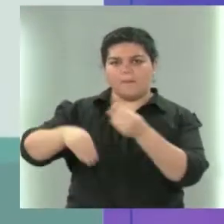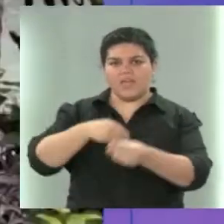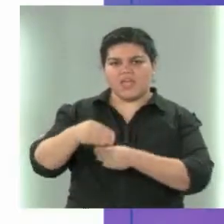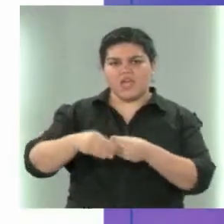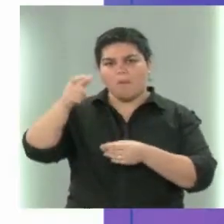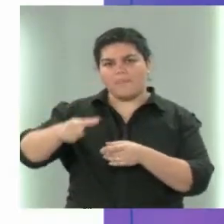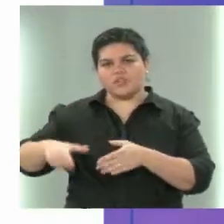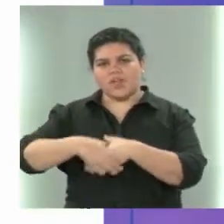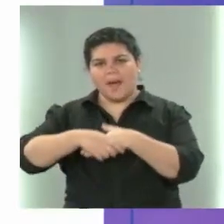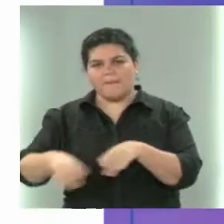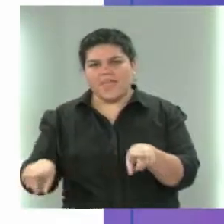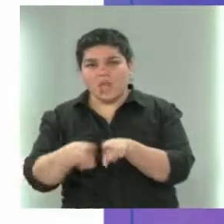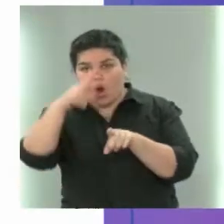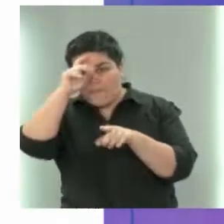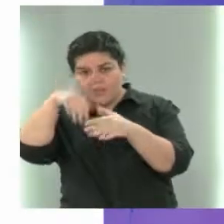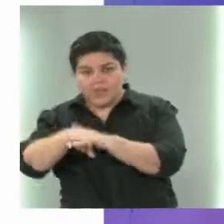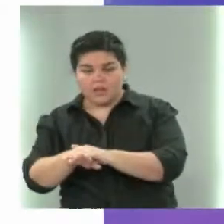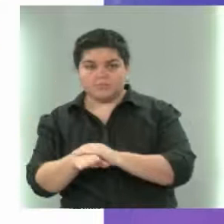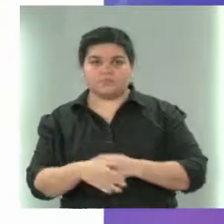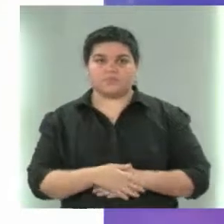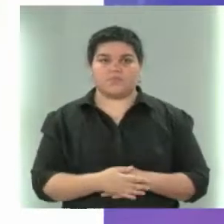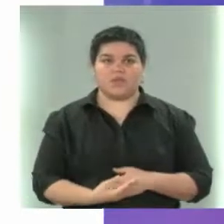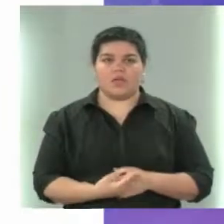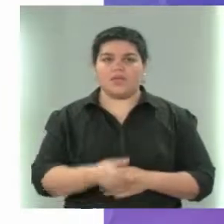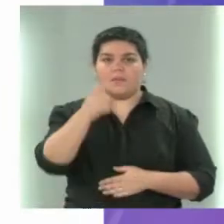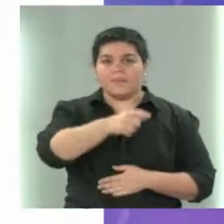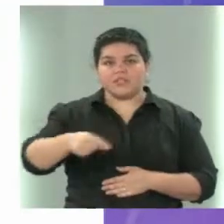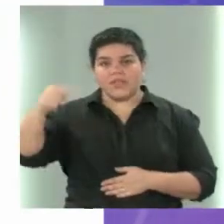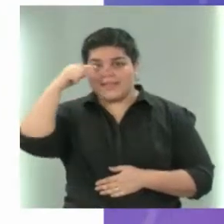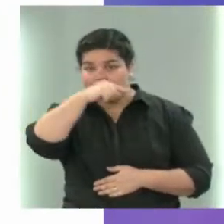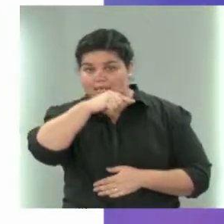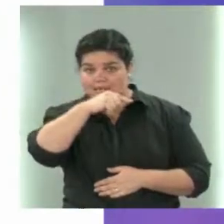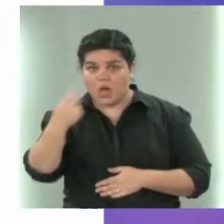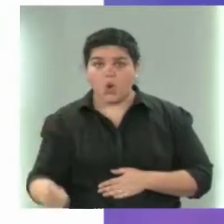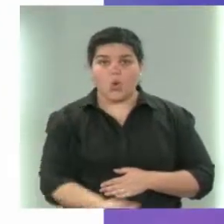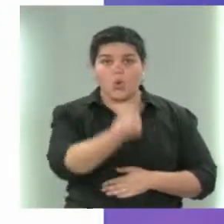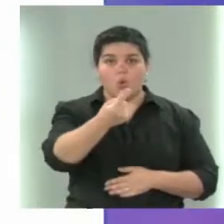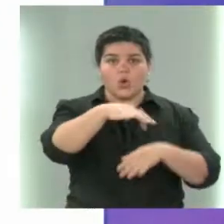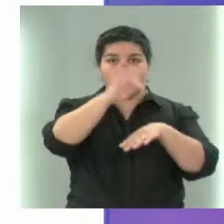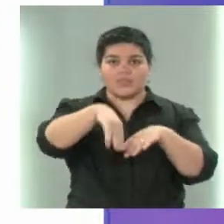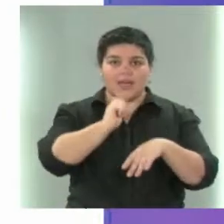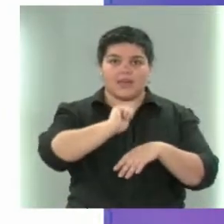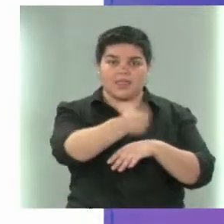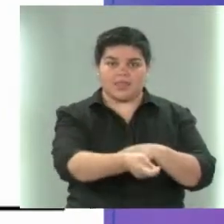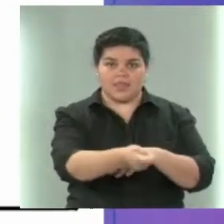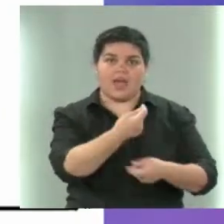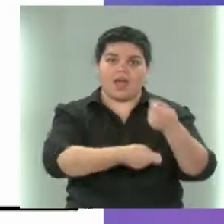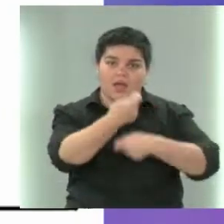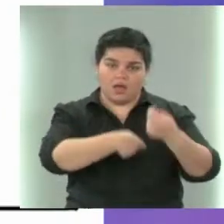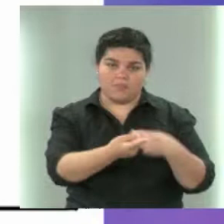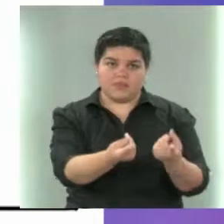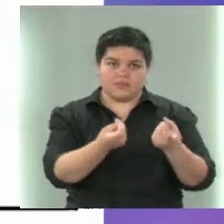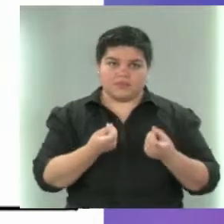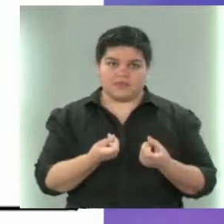hospitalizado. 1 de cada 7 pacientes que entran en un hospital va a necesitar una transfusión sanguínea. La cantidad de sangre de